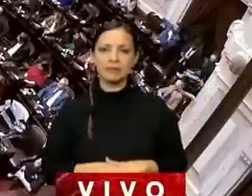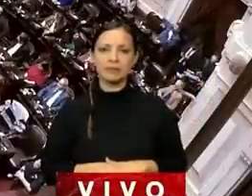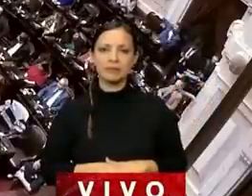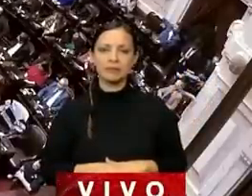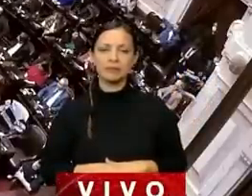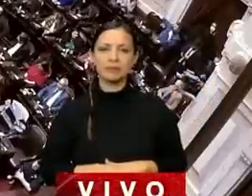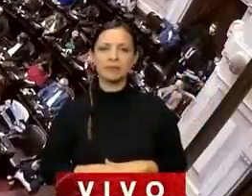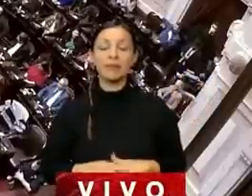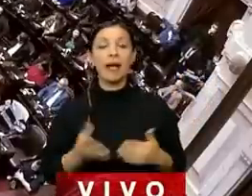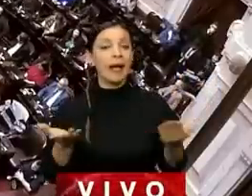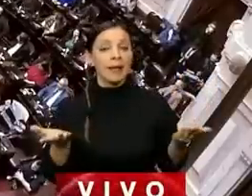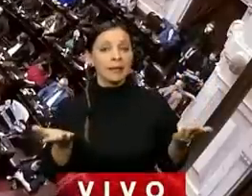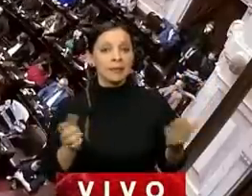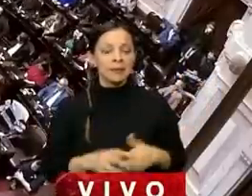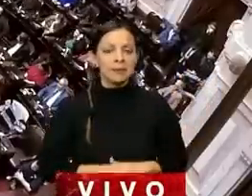A ver,